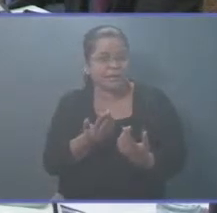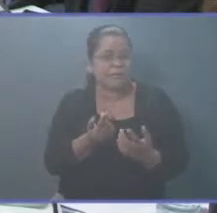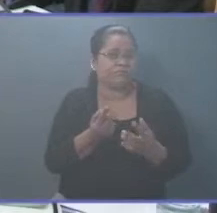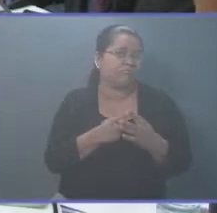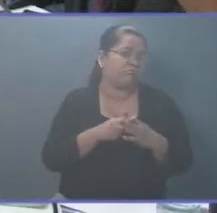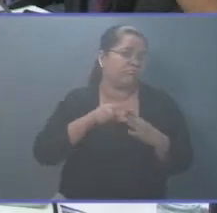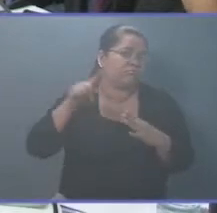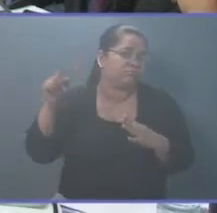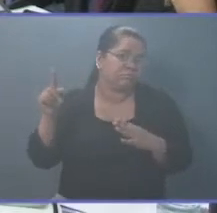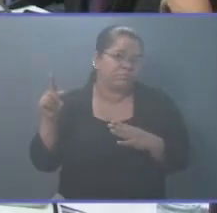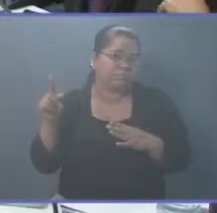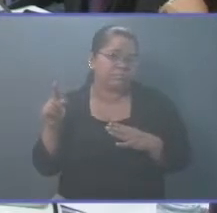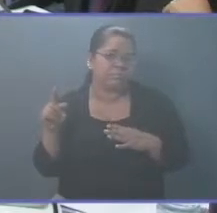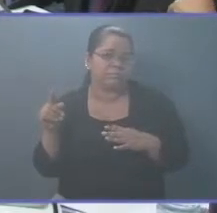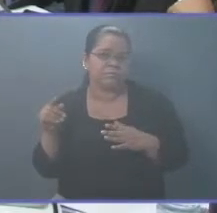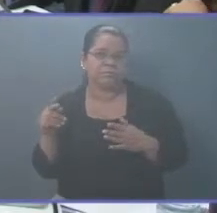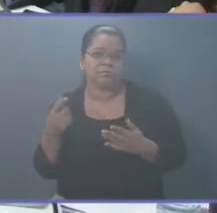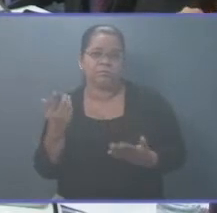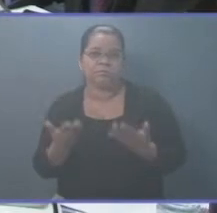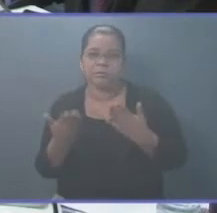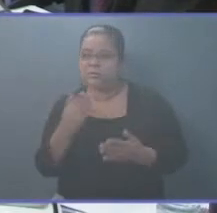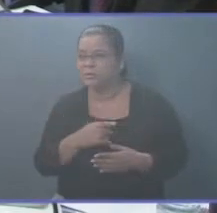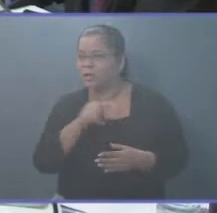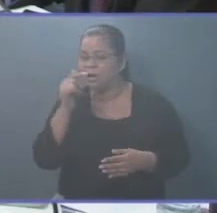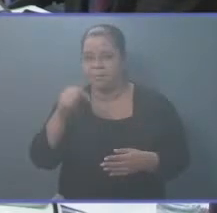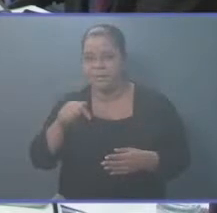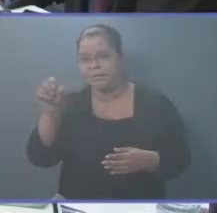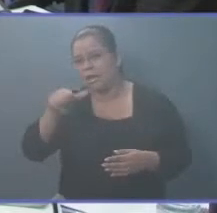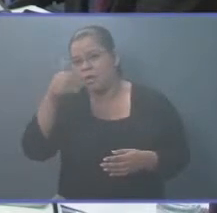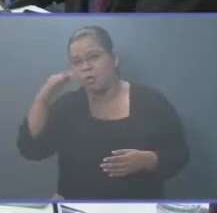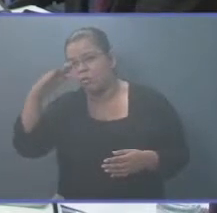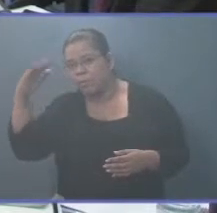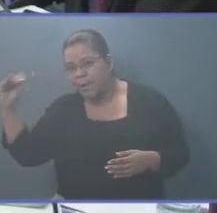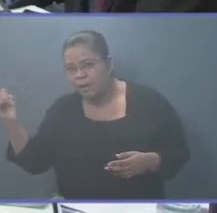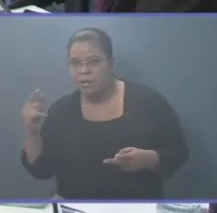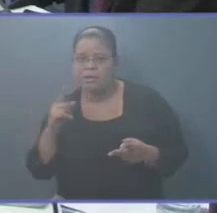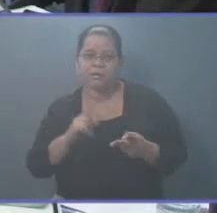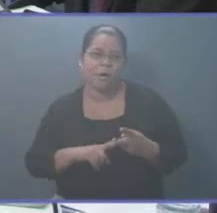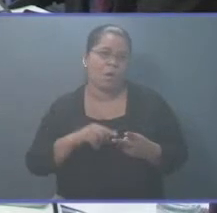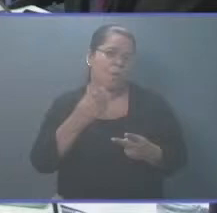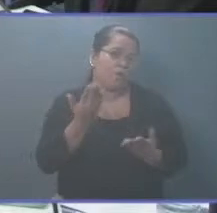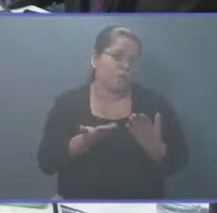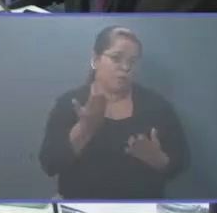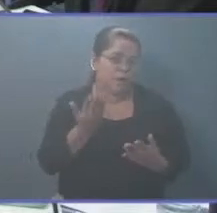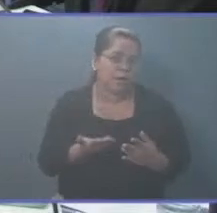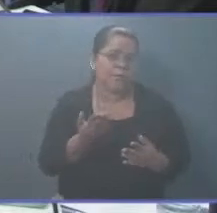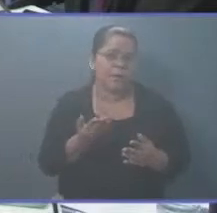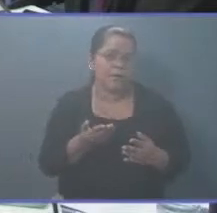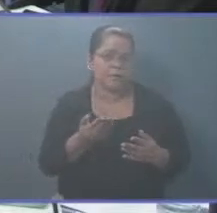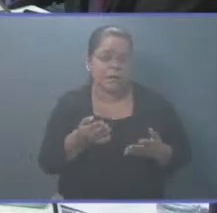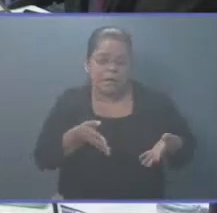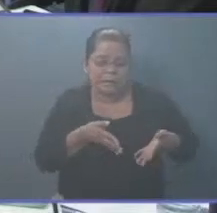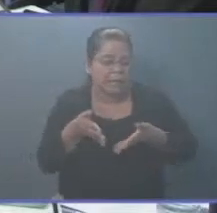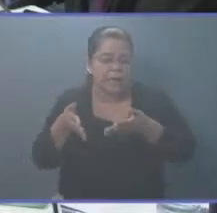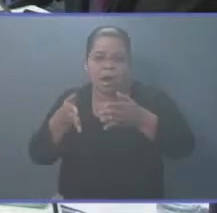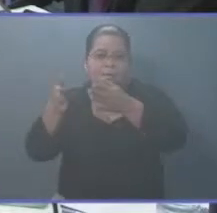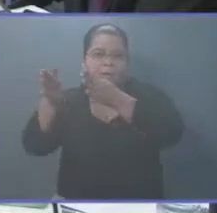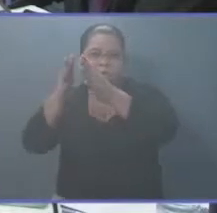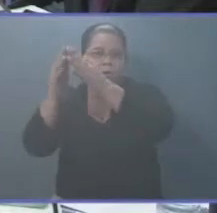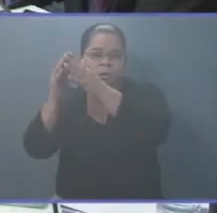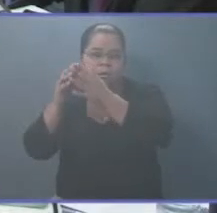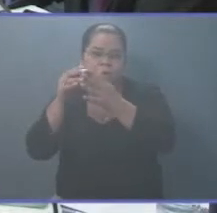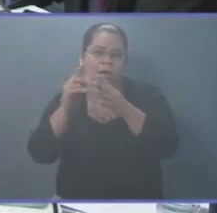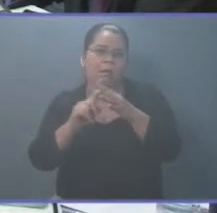porque no está en el país, porque desapareció en la ruta ilegal o falleció